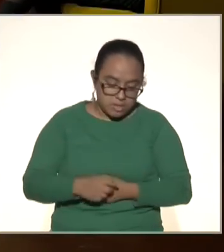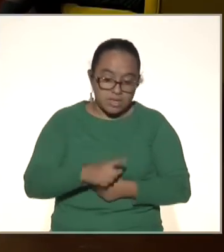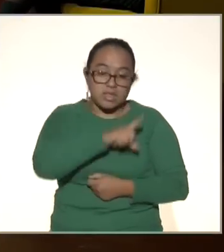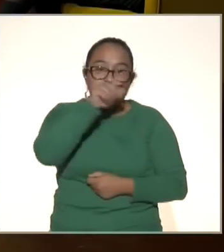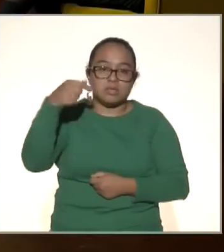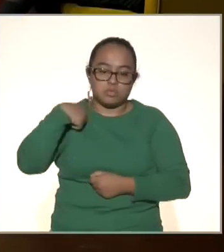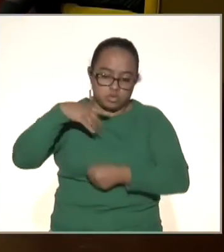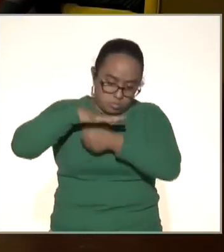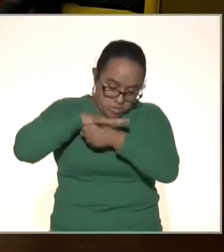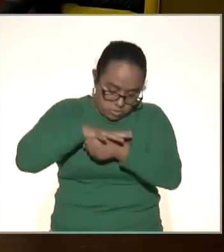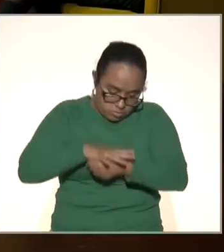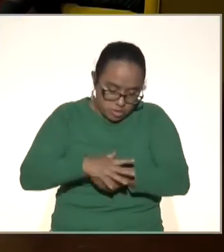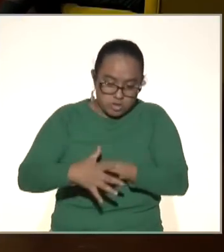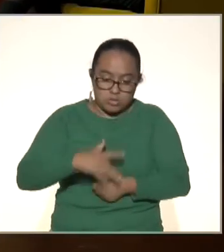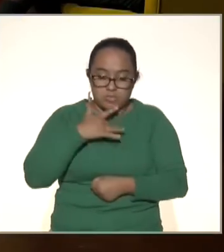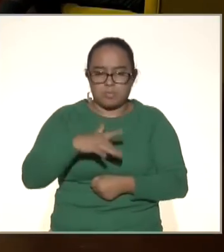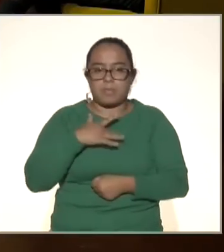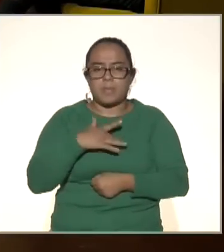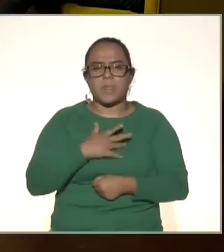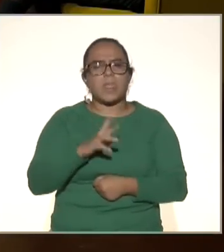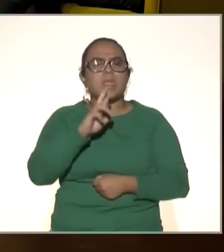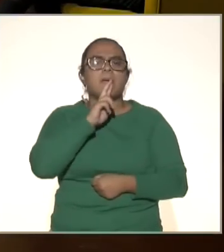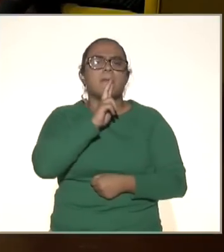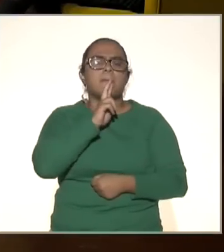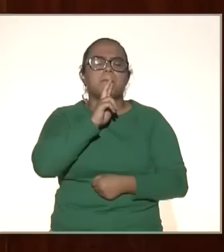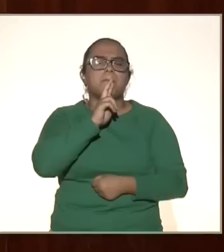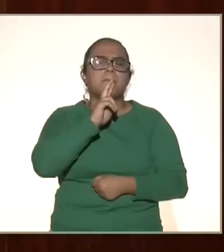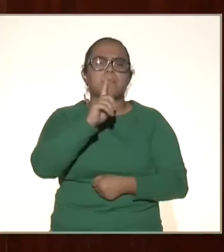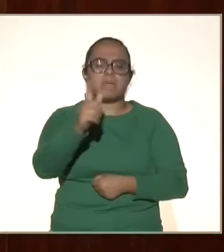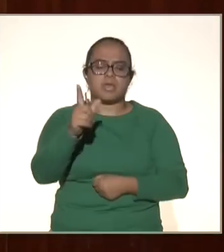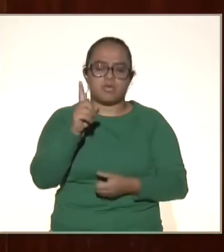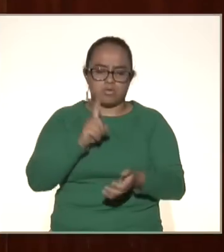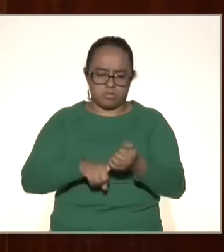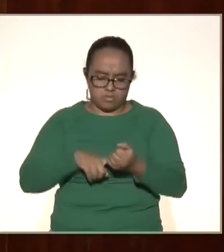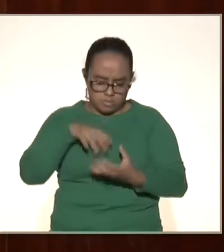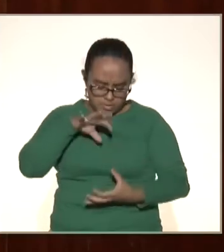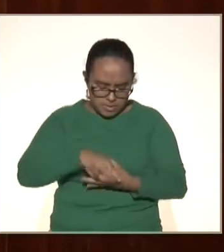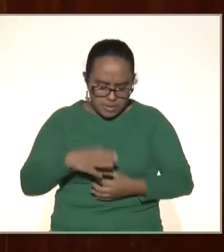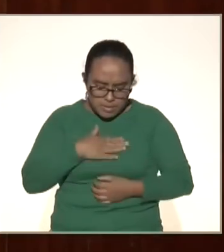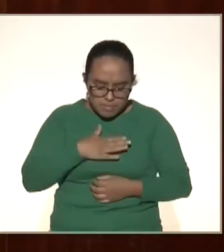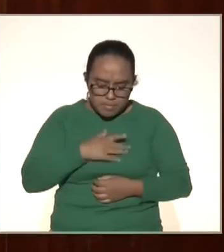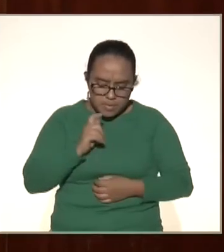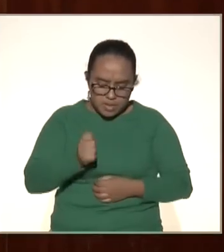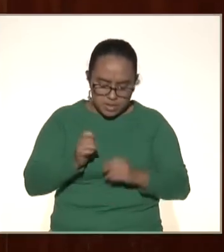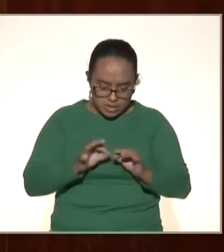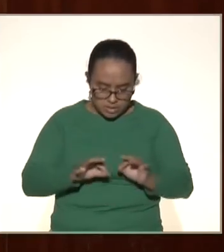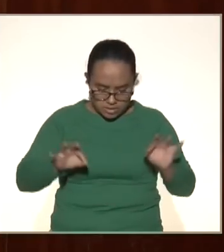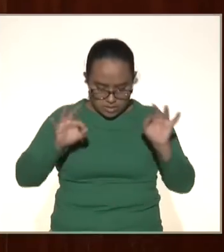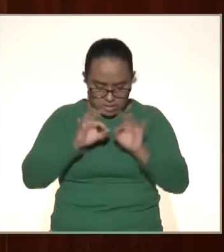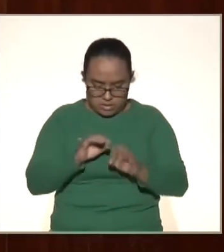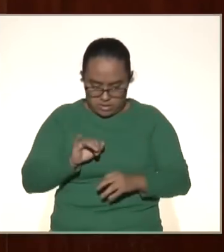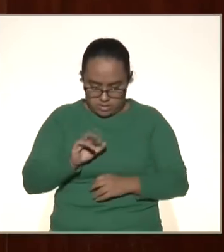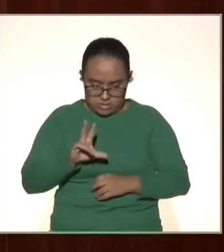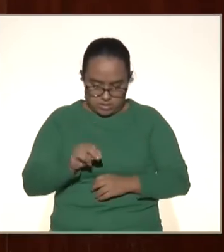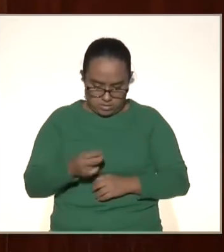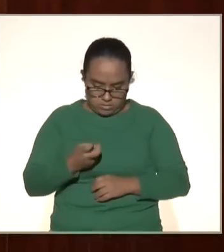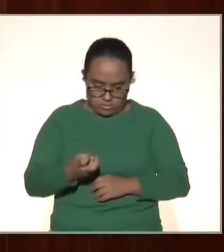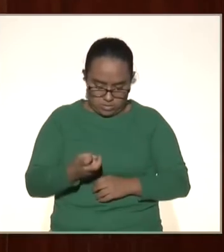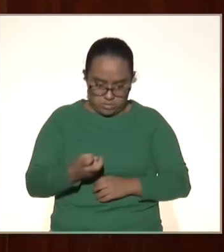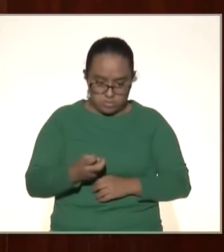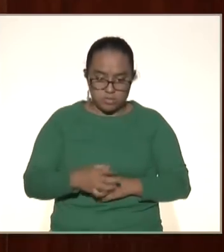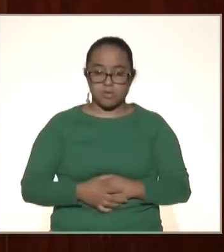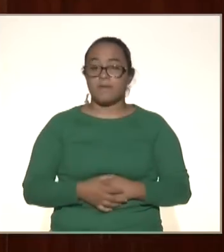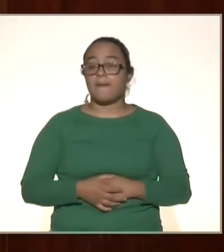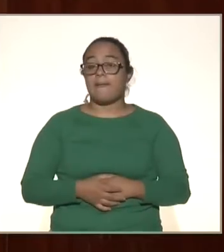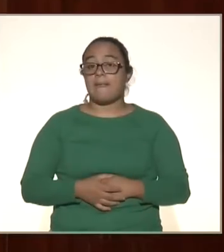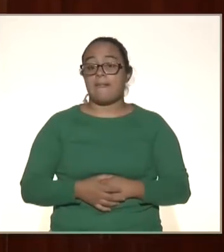autopersecutorio, entonces mejor, o sea, tomar las cosas que van relacionadas a lo que para ti es importante, lo que a ti es significativo, y por ahí,